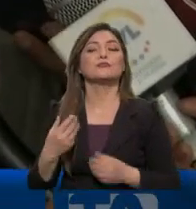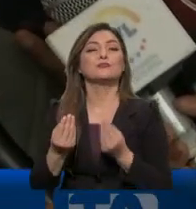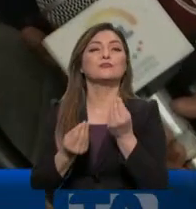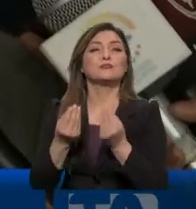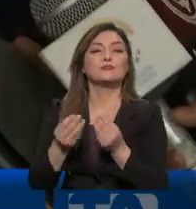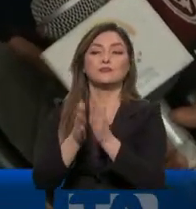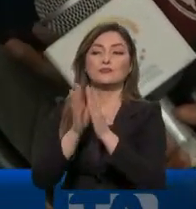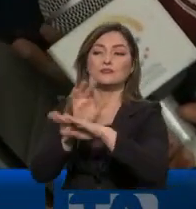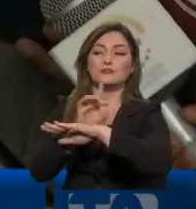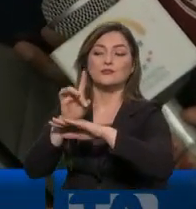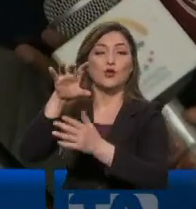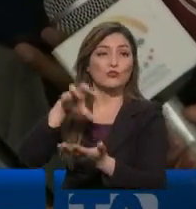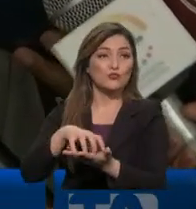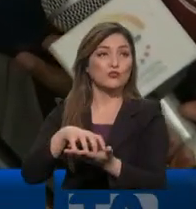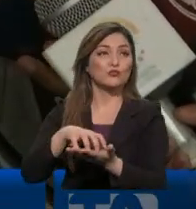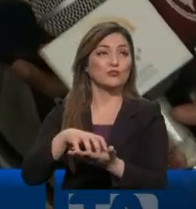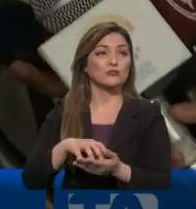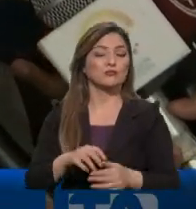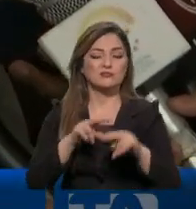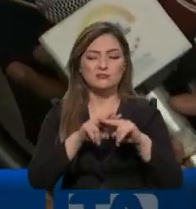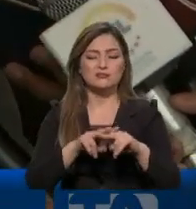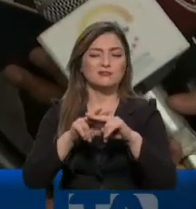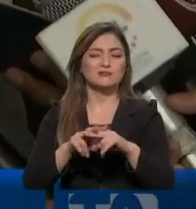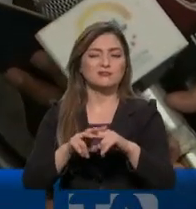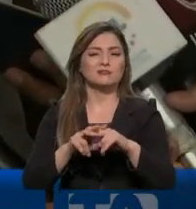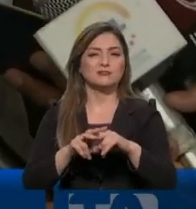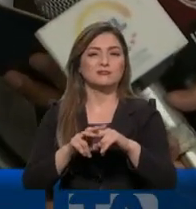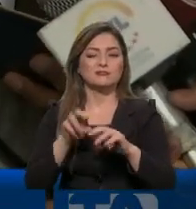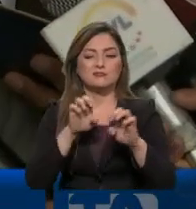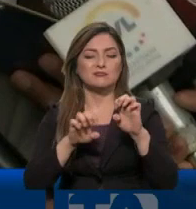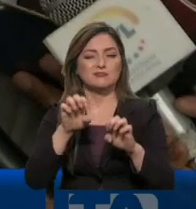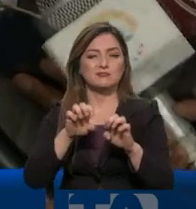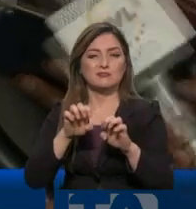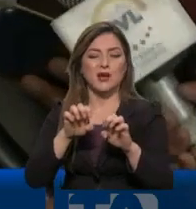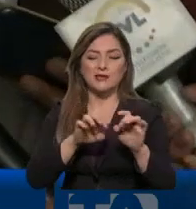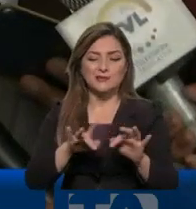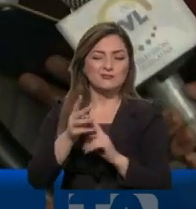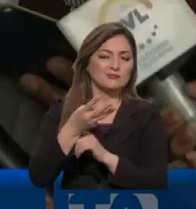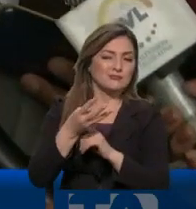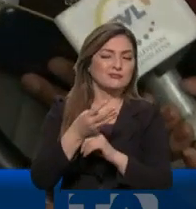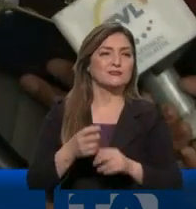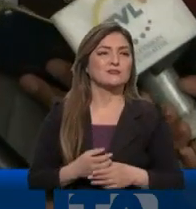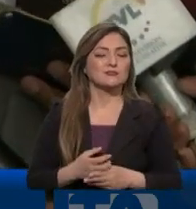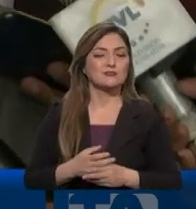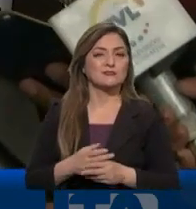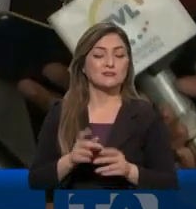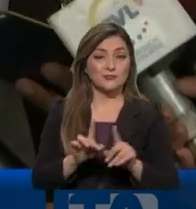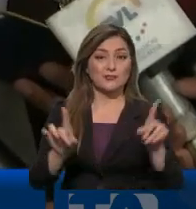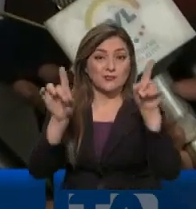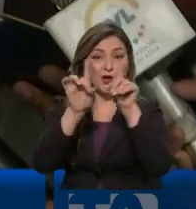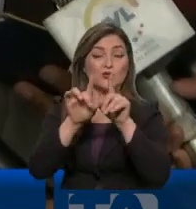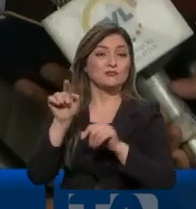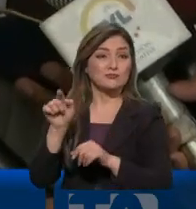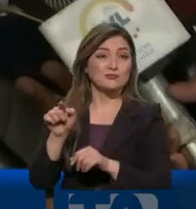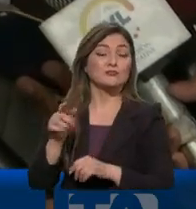fue pedirles a los directores provinciales que constaten y confronten lo que nosotros detectamos por la vía digital. Una vez que se confrontan los datos,